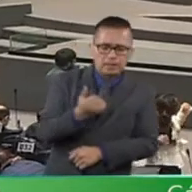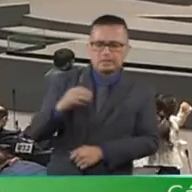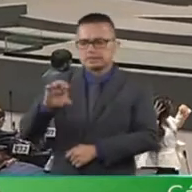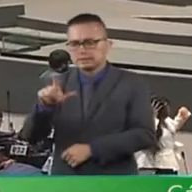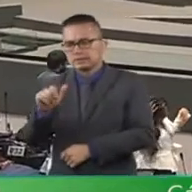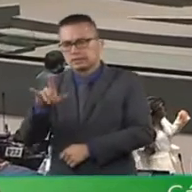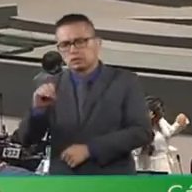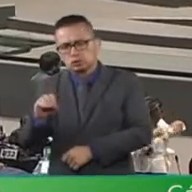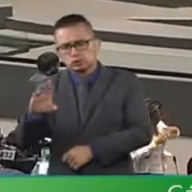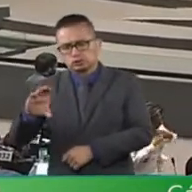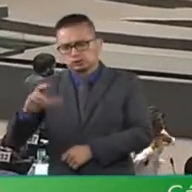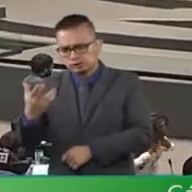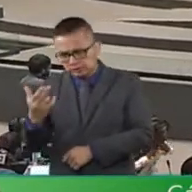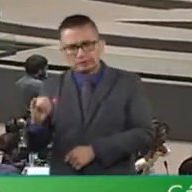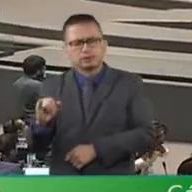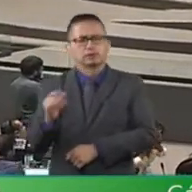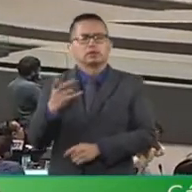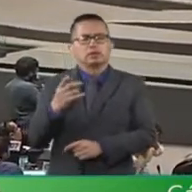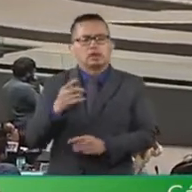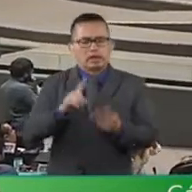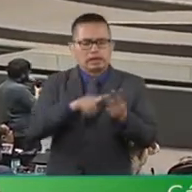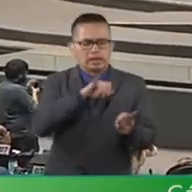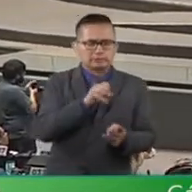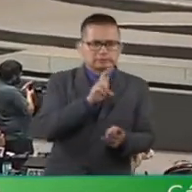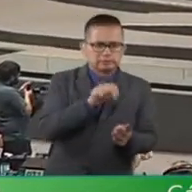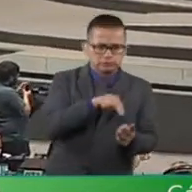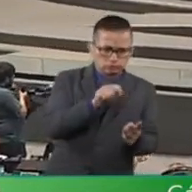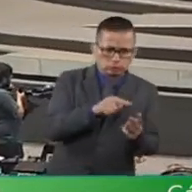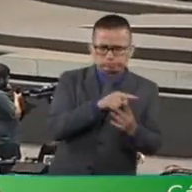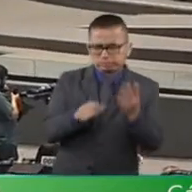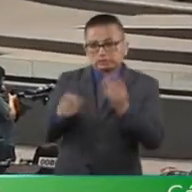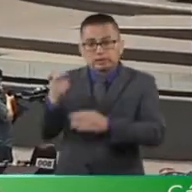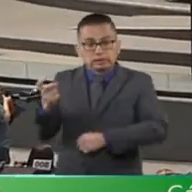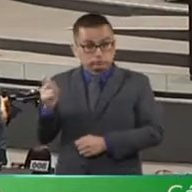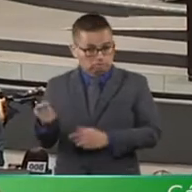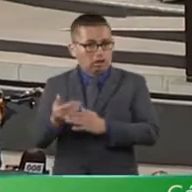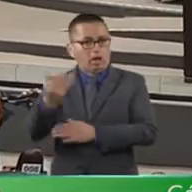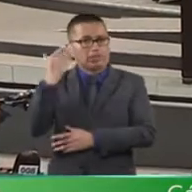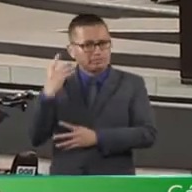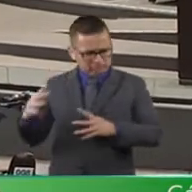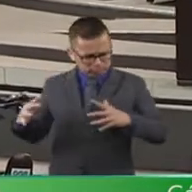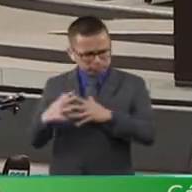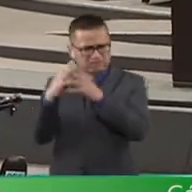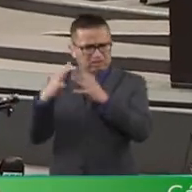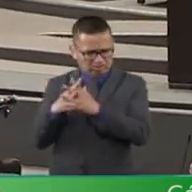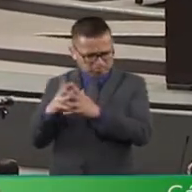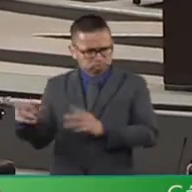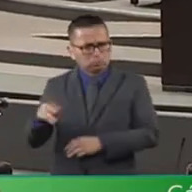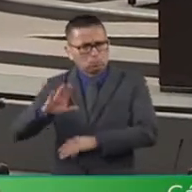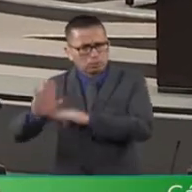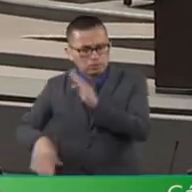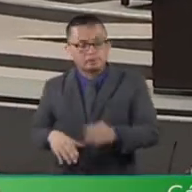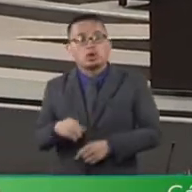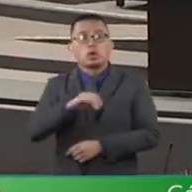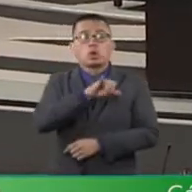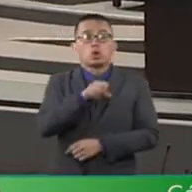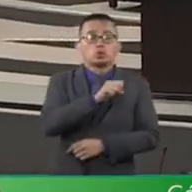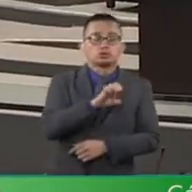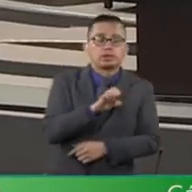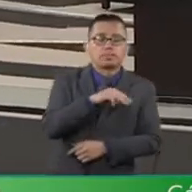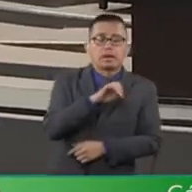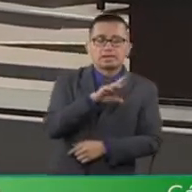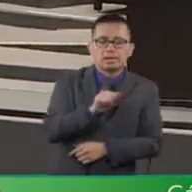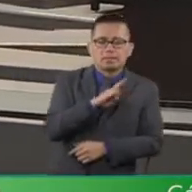y destacados líderes y Mártires de la guerra de castas José María Barrera líder de la insurgencia